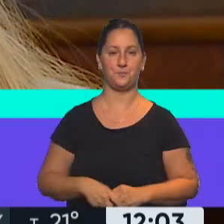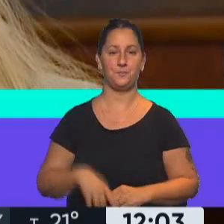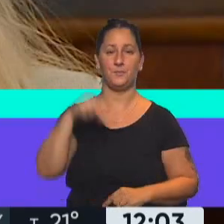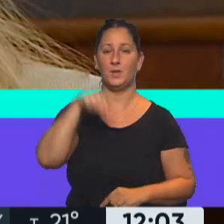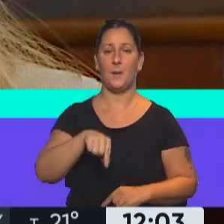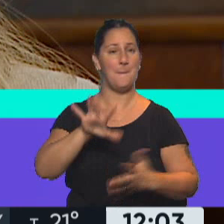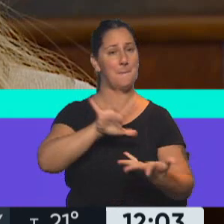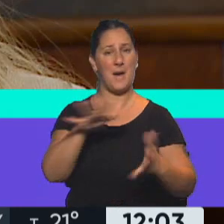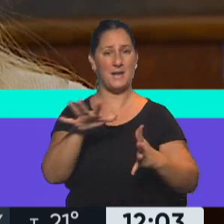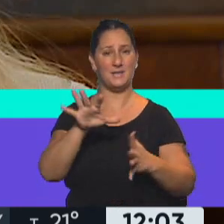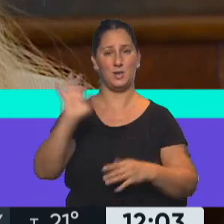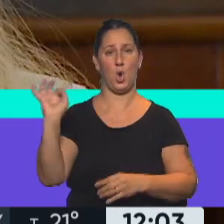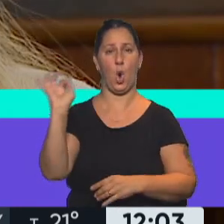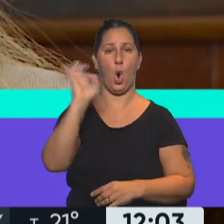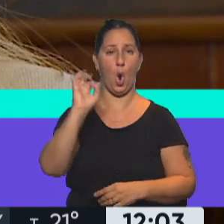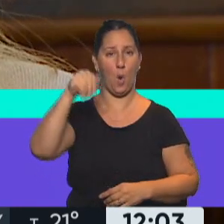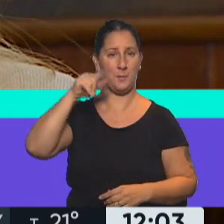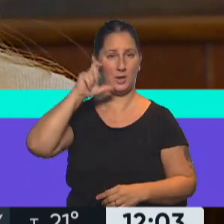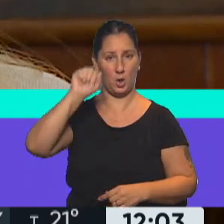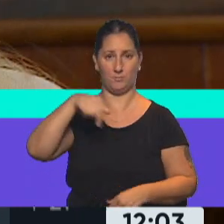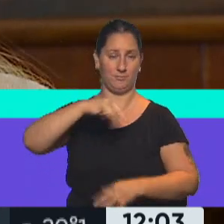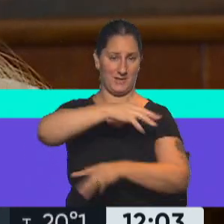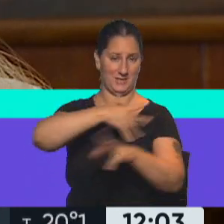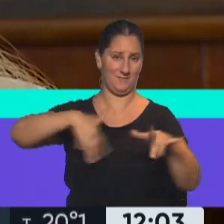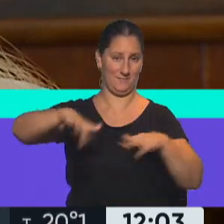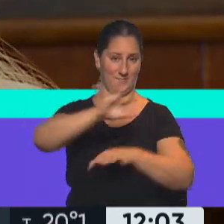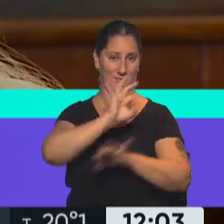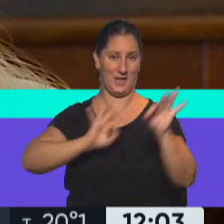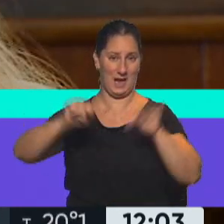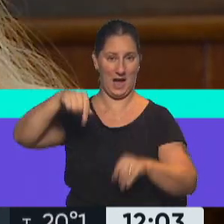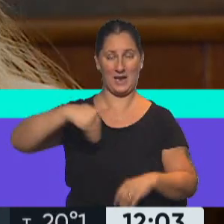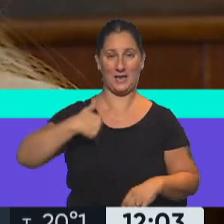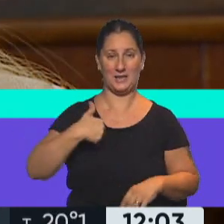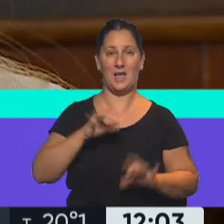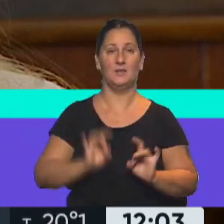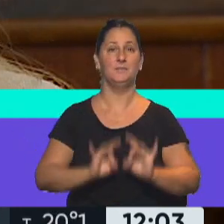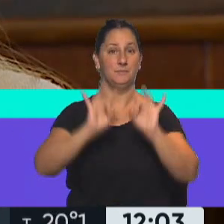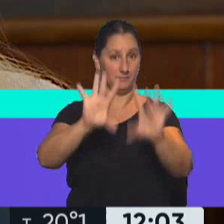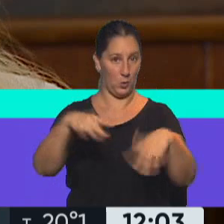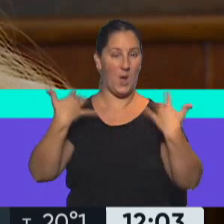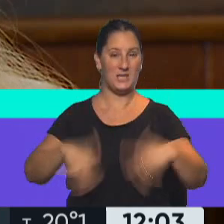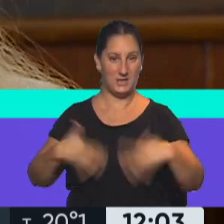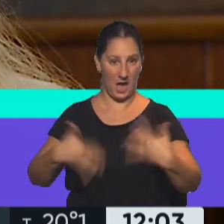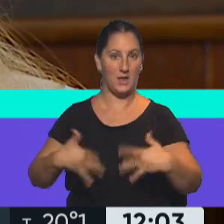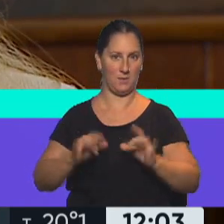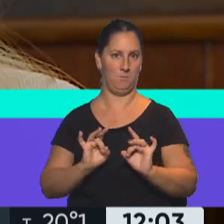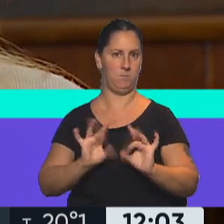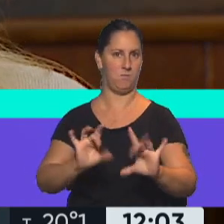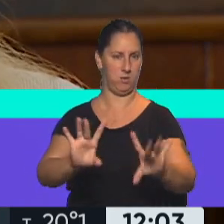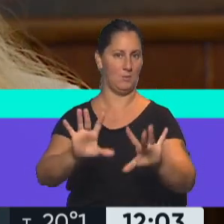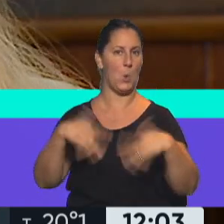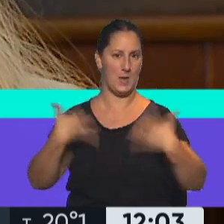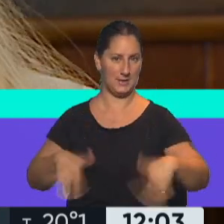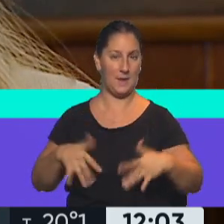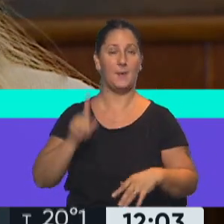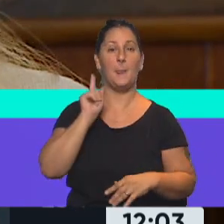la variante Omicron que circula acá en nuestro país, es decir, que tiene una transmisión alta, una capacidad de contagio alta,